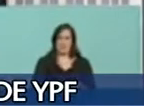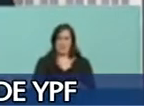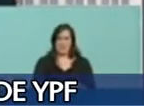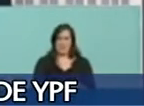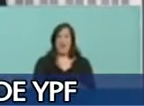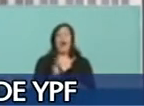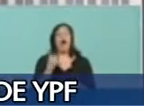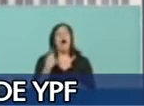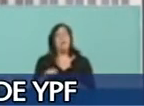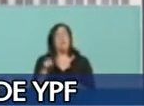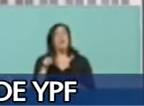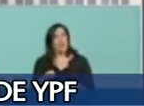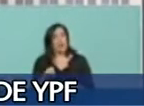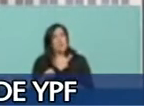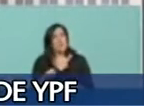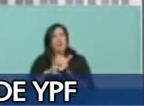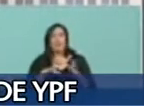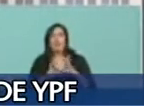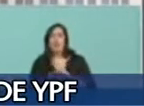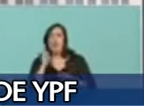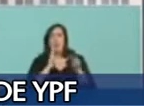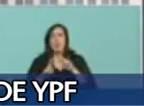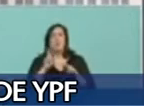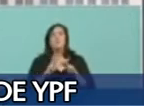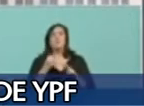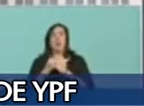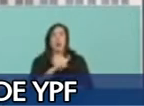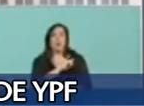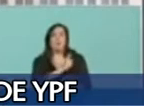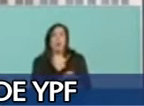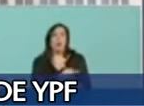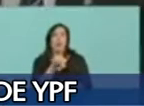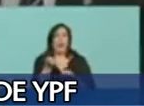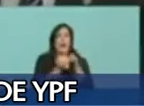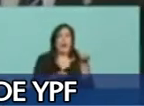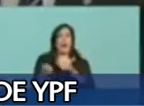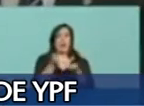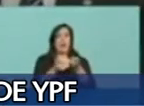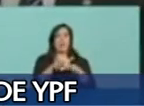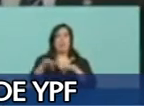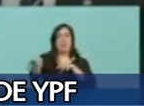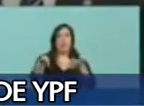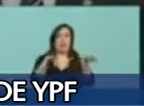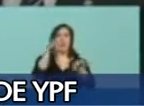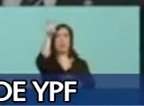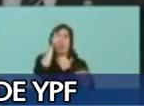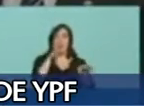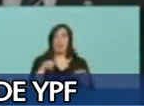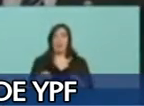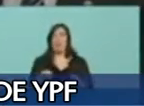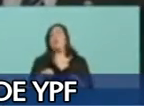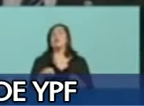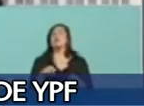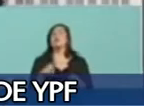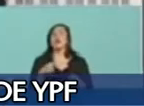que esto en cierta manera actúa como una desmembración del poder negociador que tiene un estado